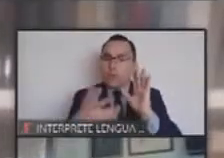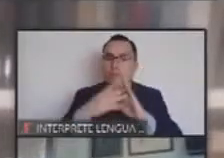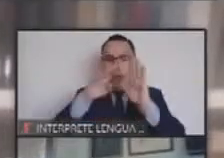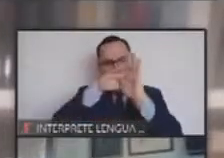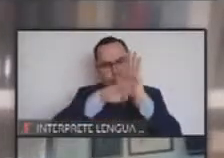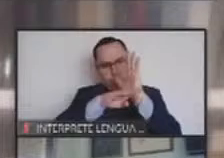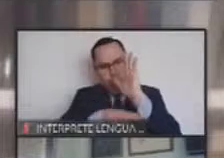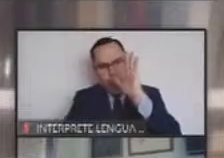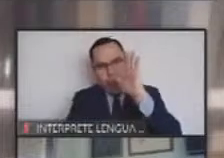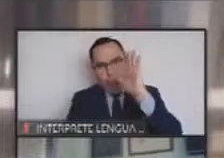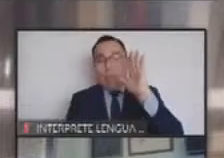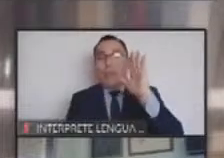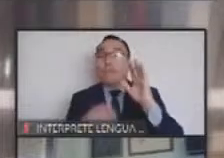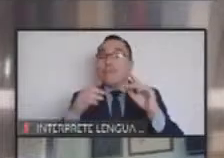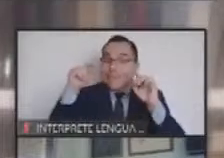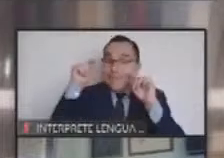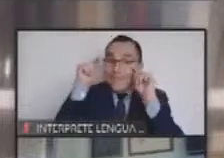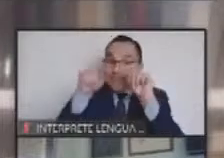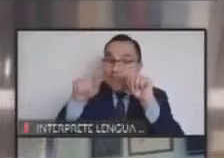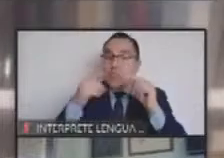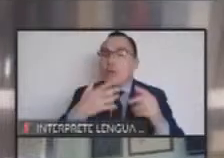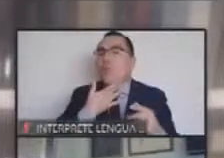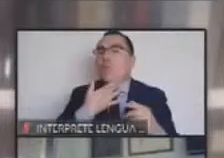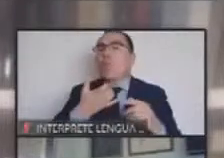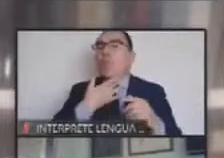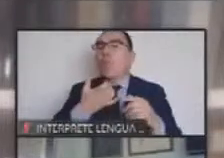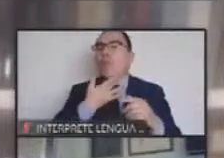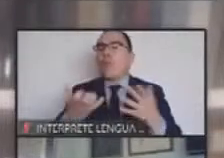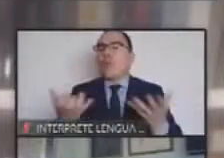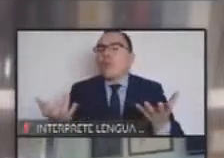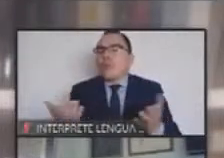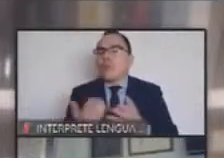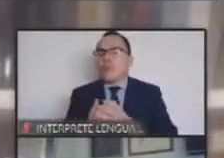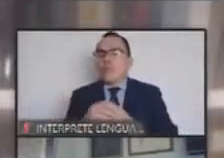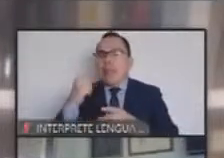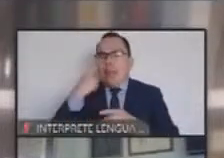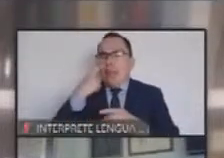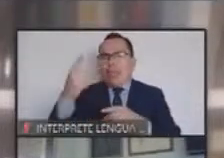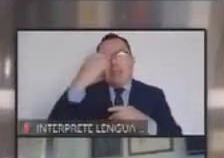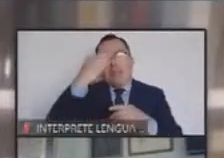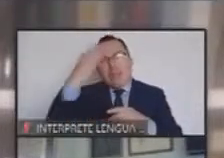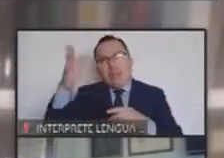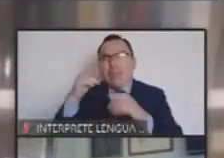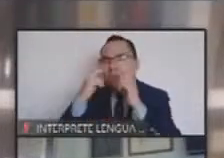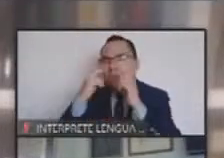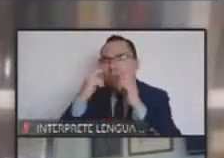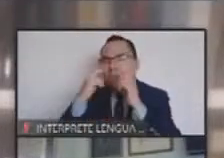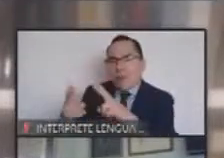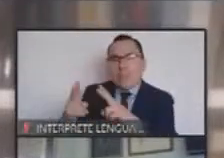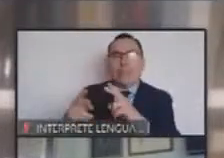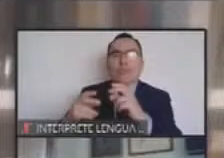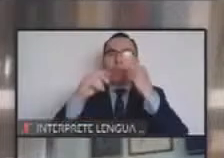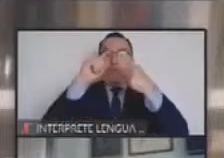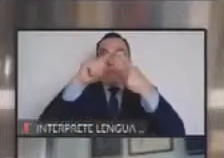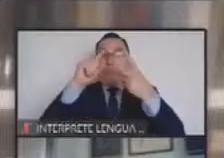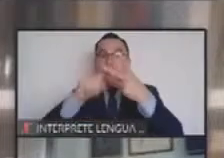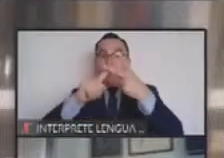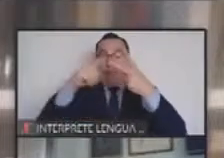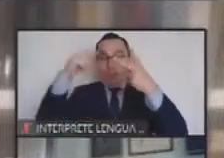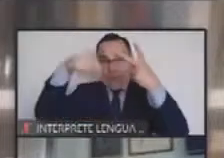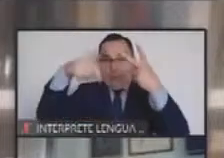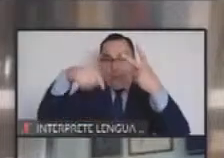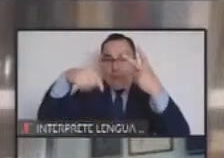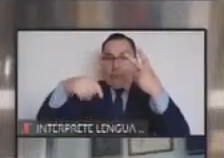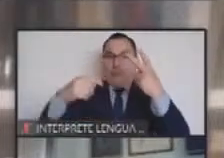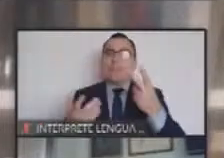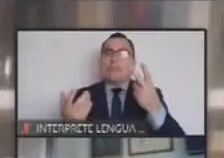más abajo. Así que eso es. Y la pregunta es, ¿por qué se mantiene esta mala percepción? Creo que hay dos factores. El día